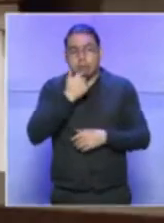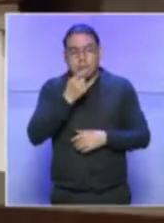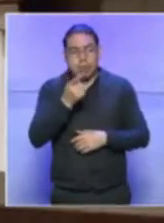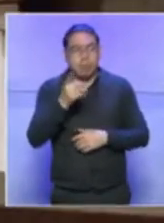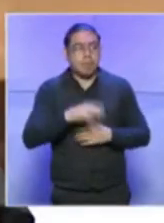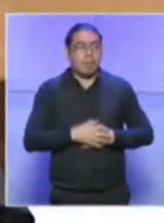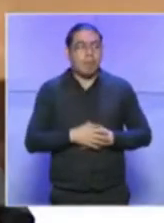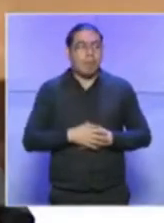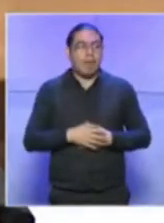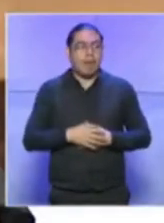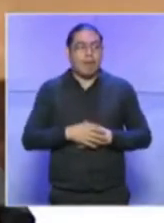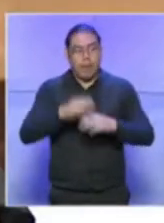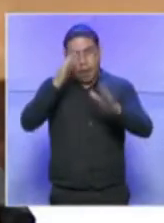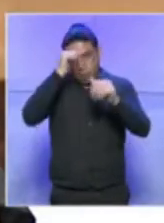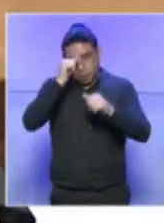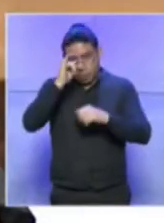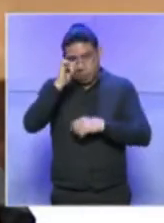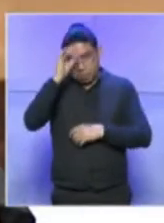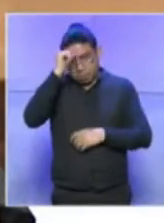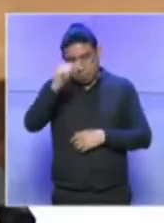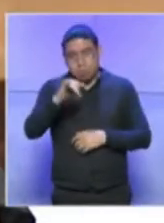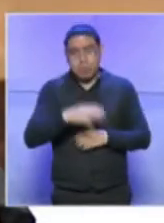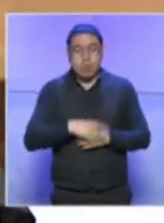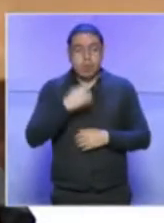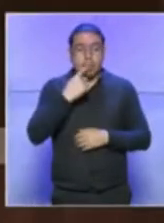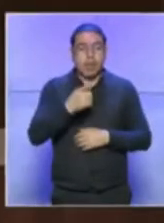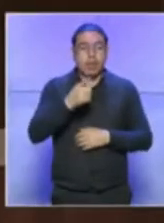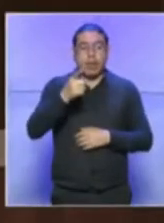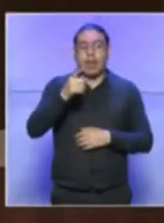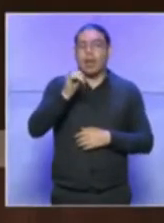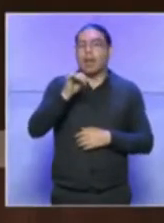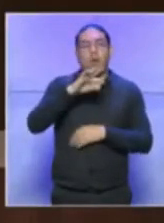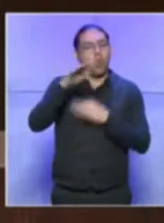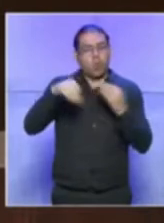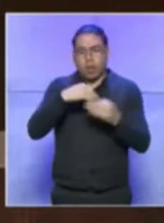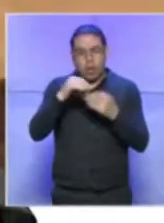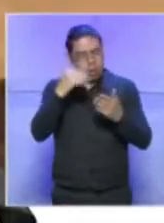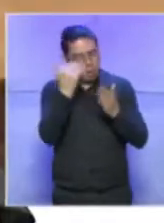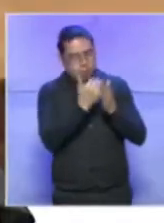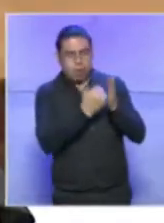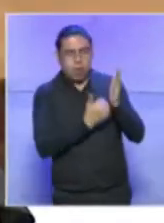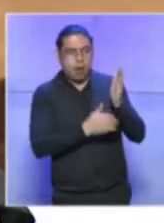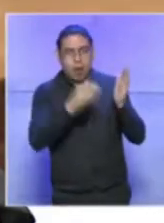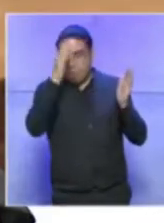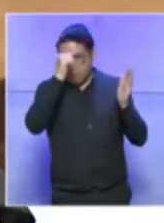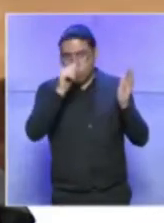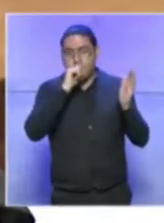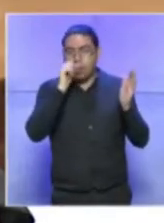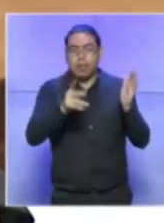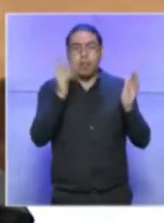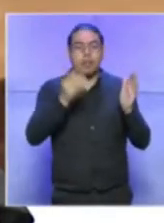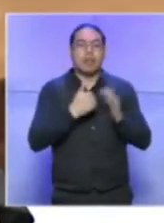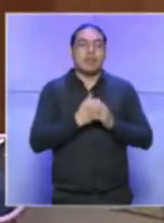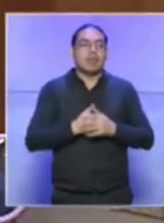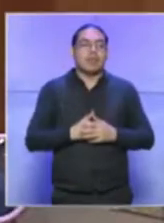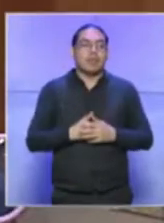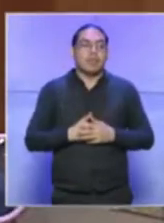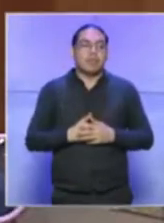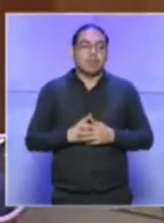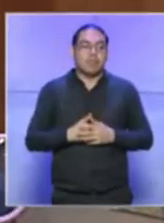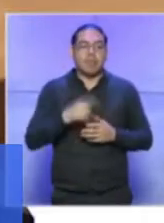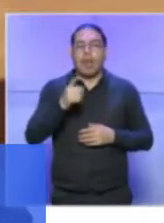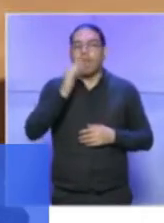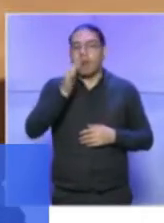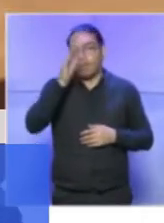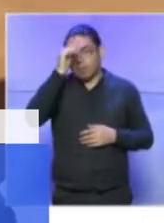pizaña de acuerdo Gracias magistrada yanino talora mala con todas las propuestas Gracias magistrado Felipe Alfredo Fuentes Barrera a